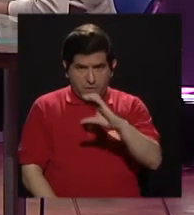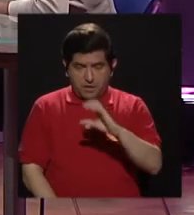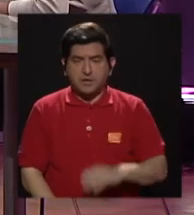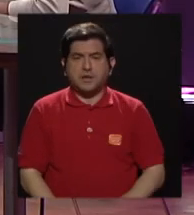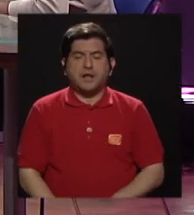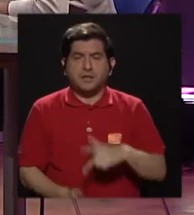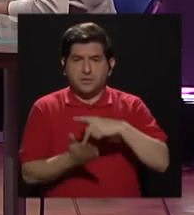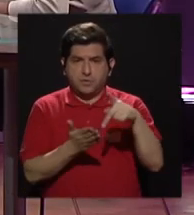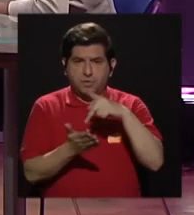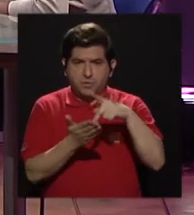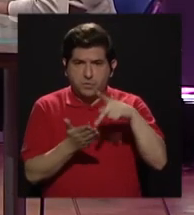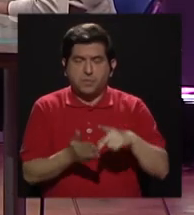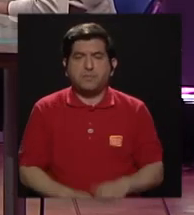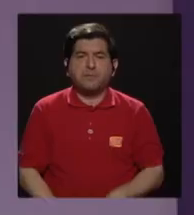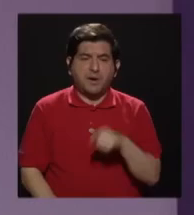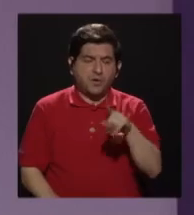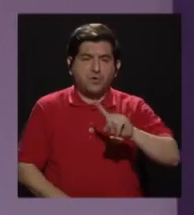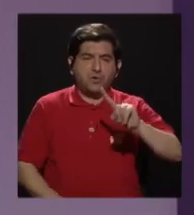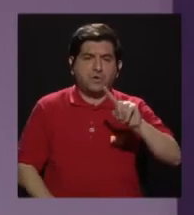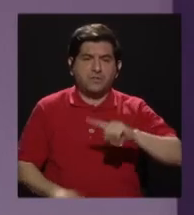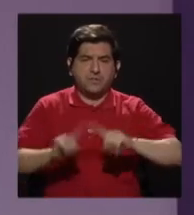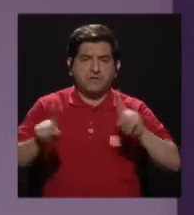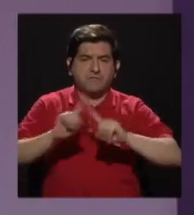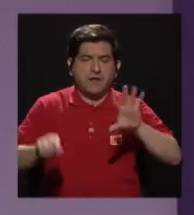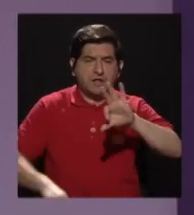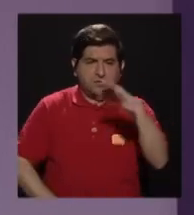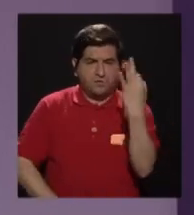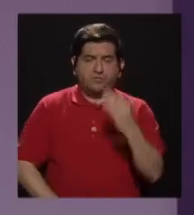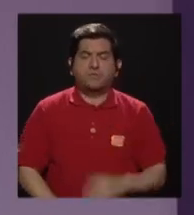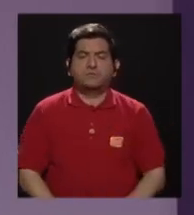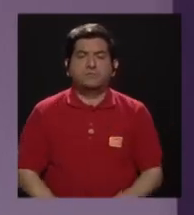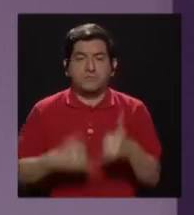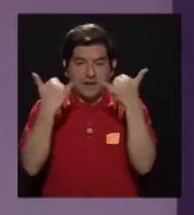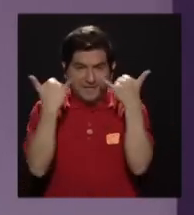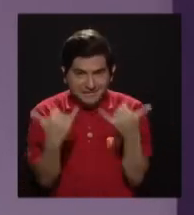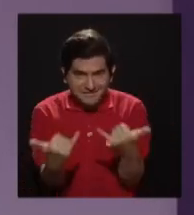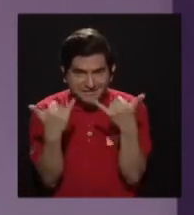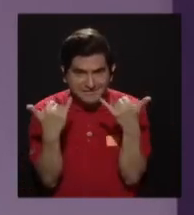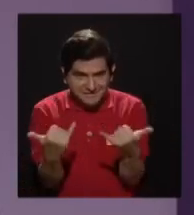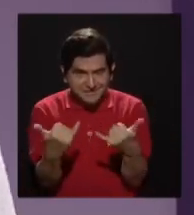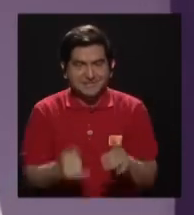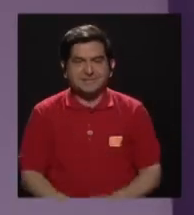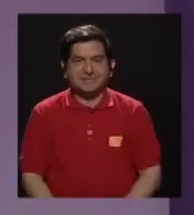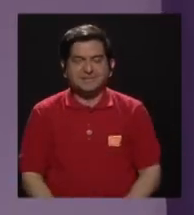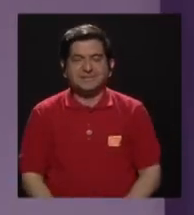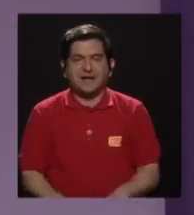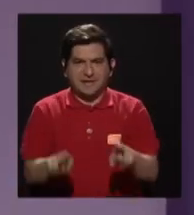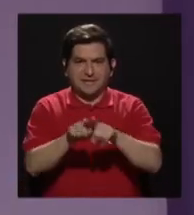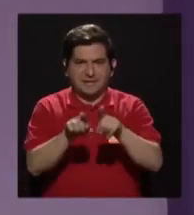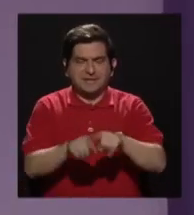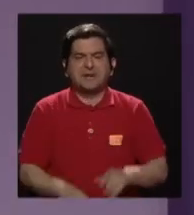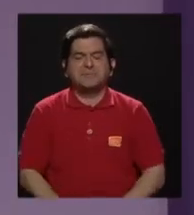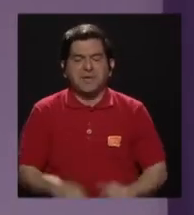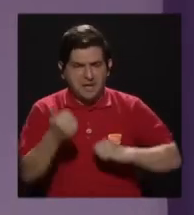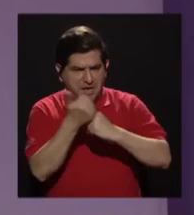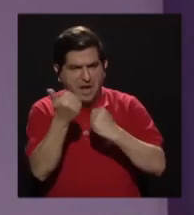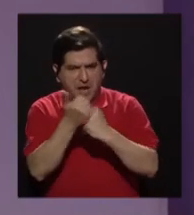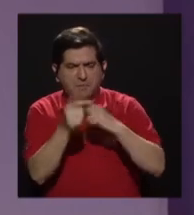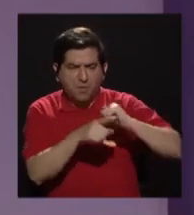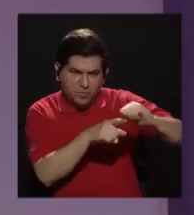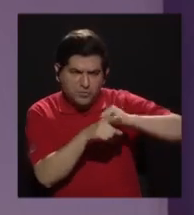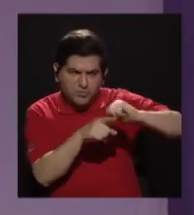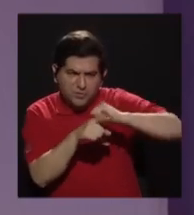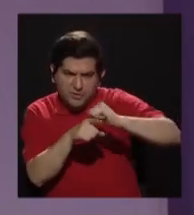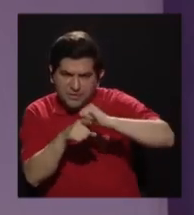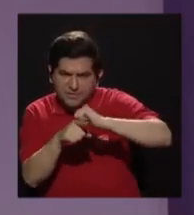en especie. Entonces, ya varias de porque hemos tenido también, CONAMAC nos ha apoyado muchísimo en